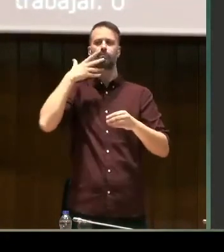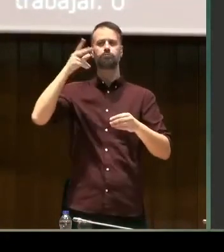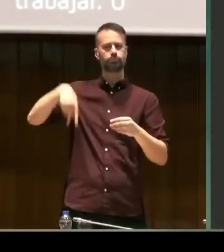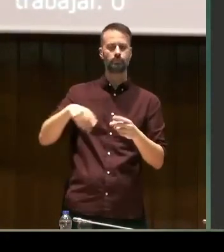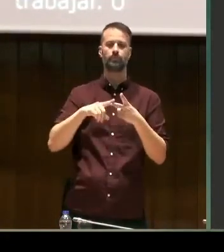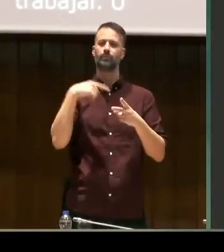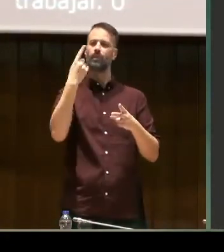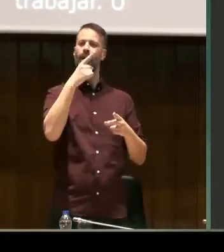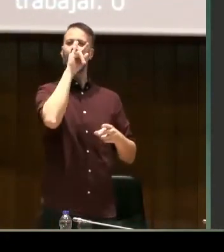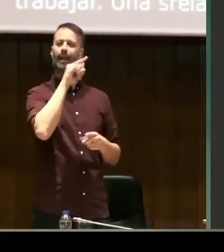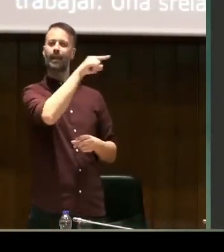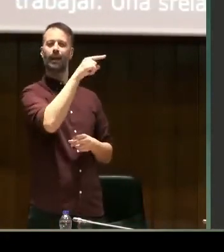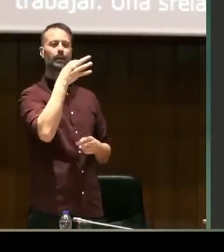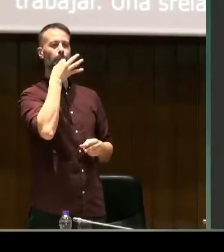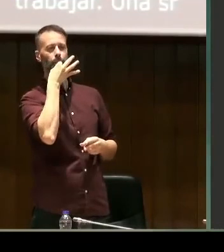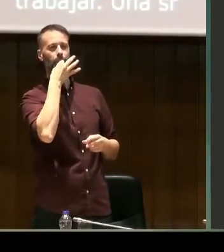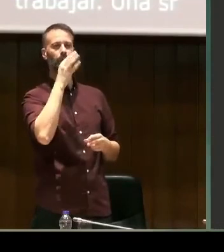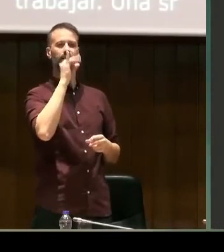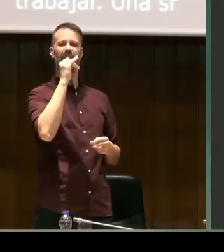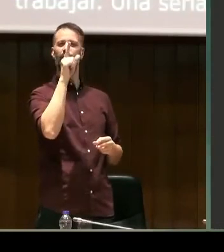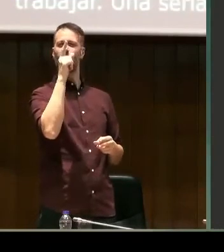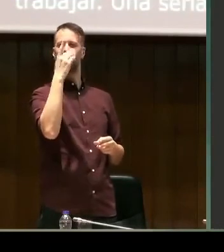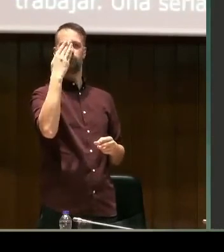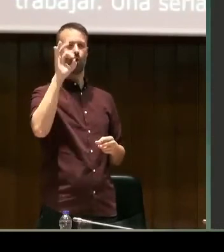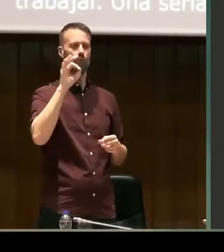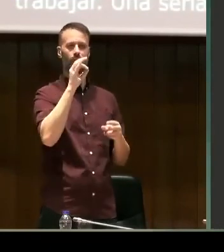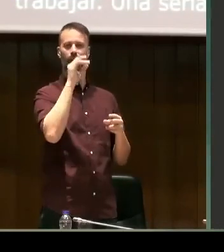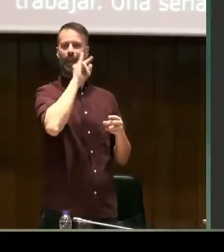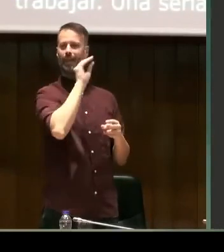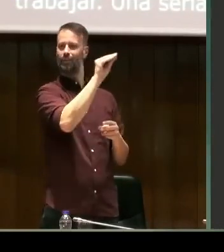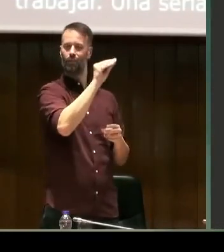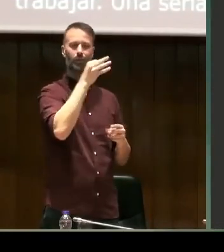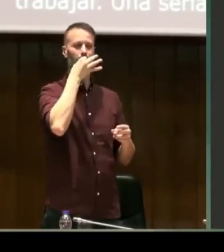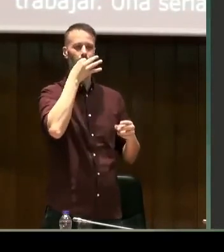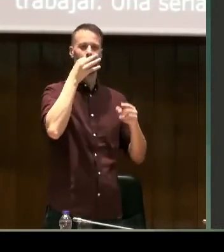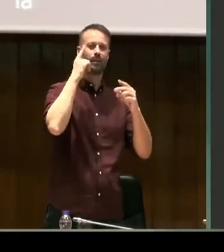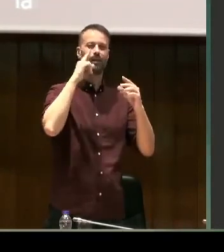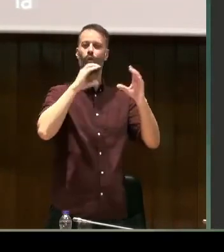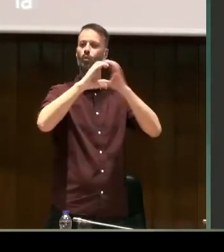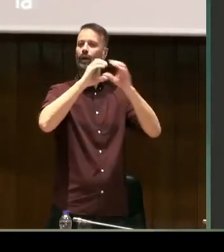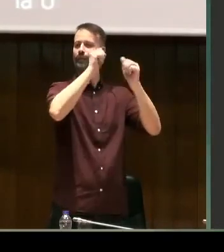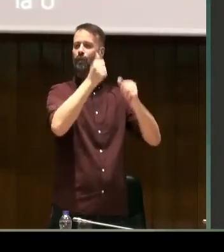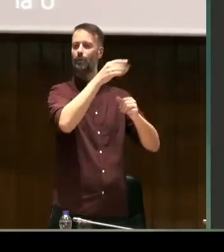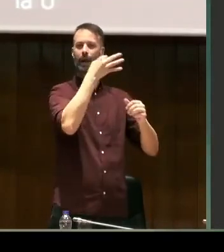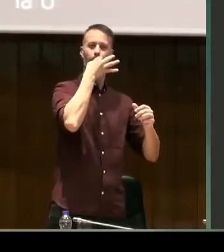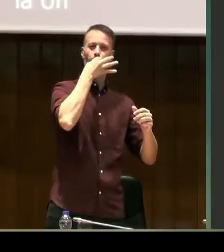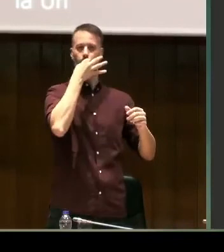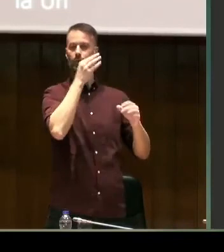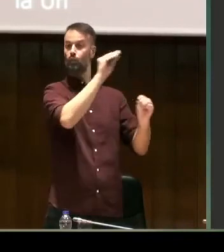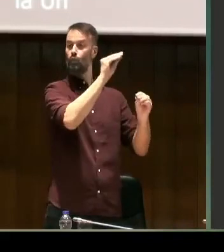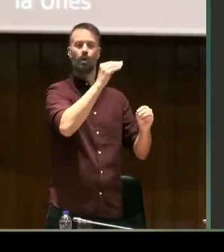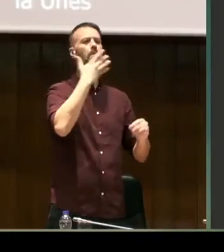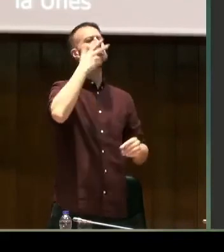el flamenco y otro es el silbogomero, que están reconocidos, como digo, como